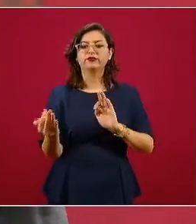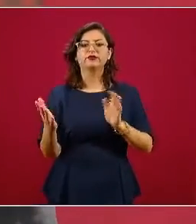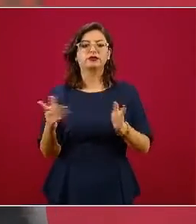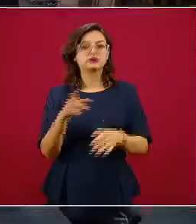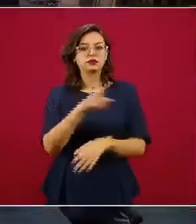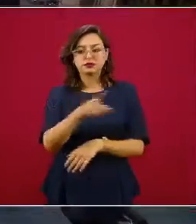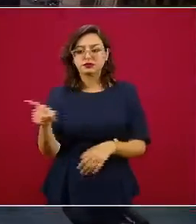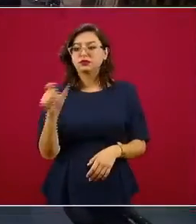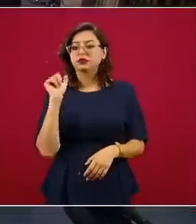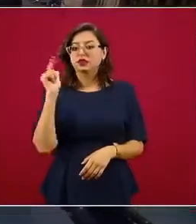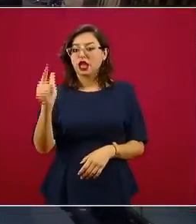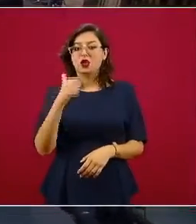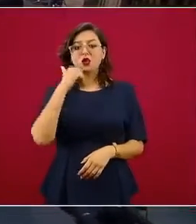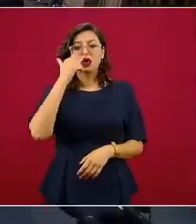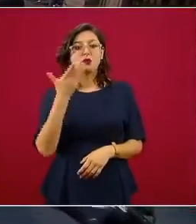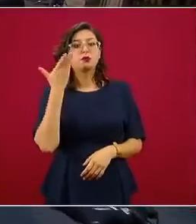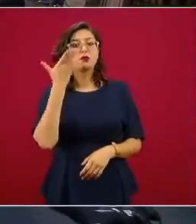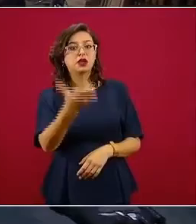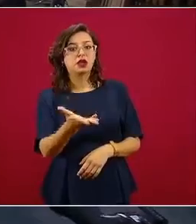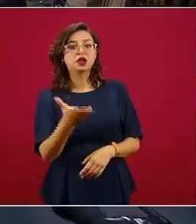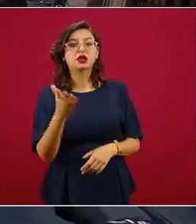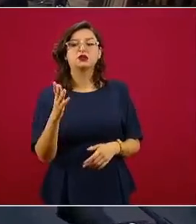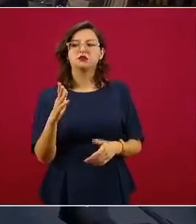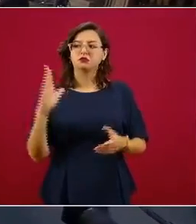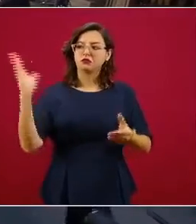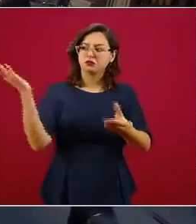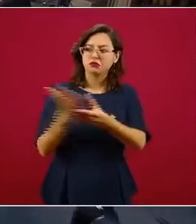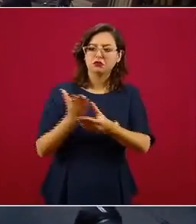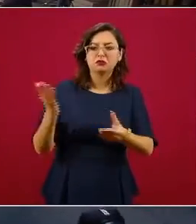recogiendo peticiones, escuchando